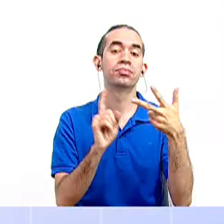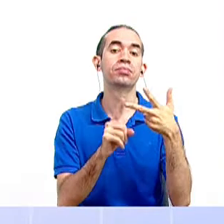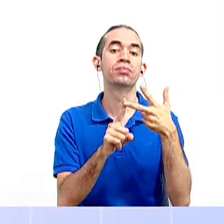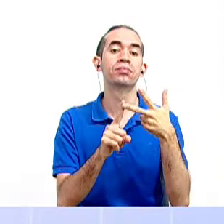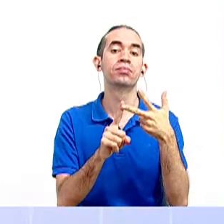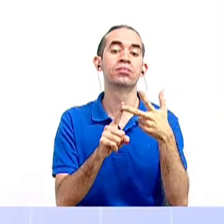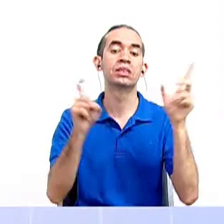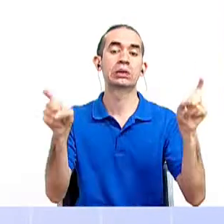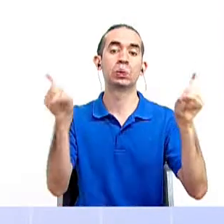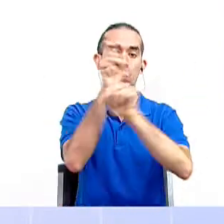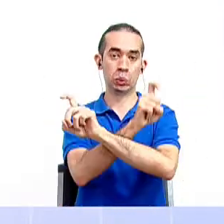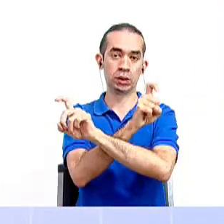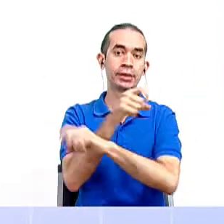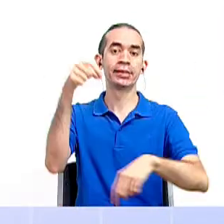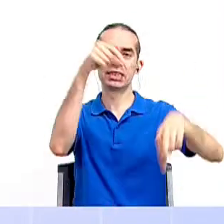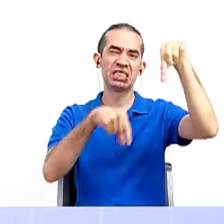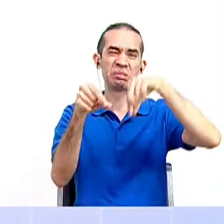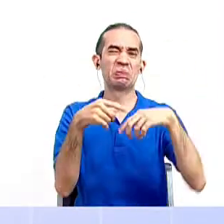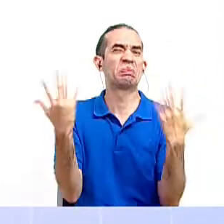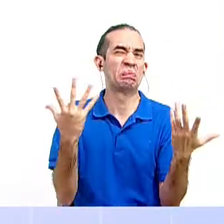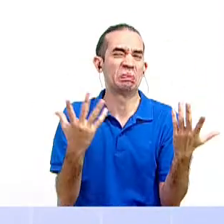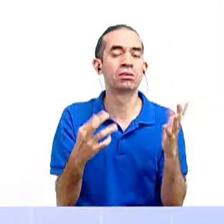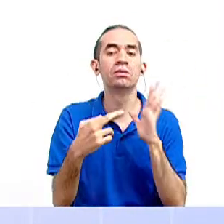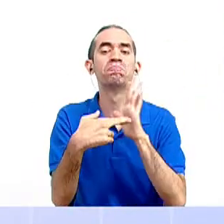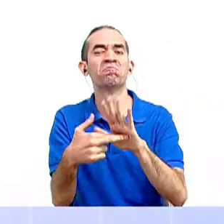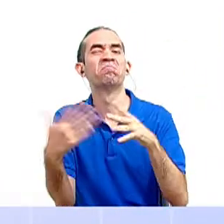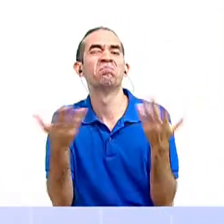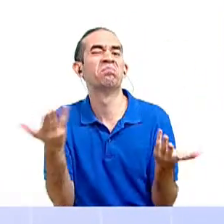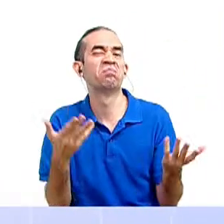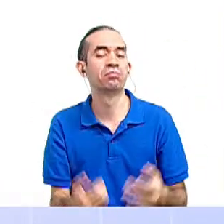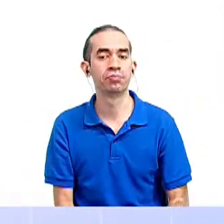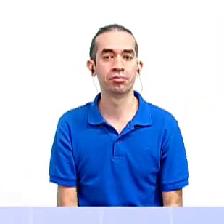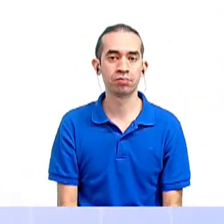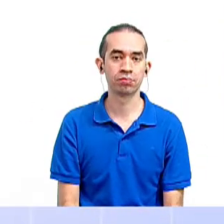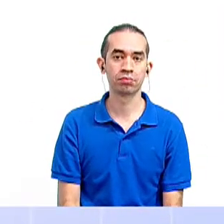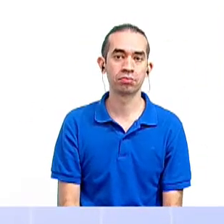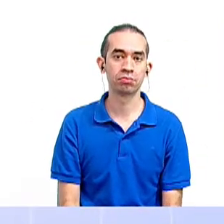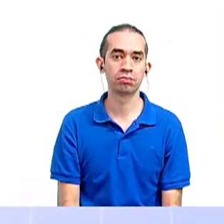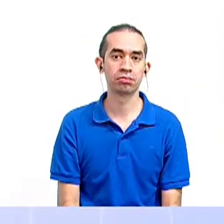¿Qué son las ecuaciones químicas y qué representan estas?